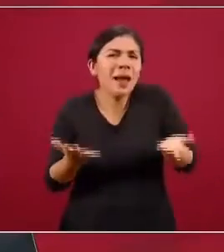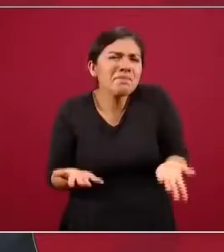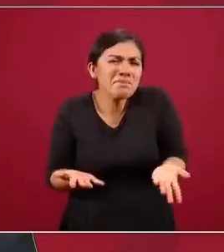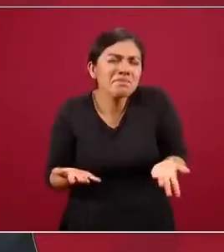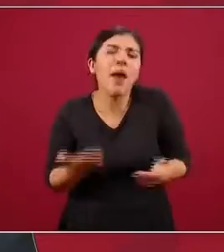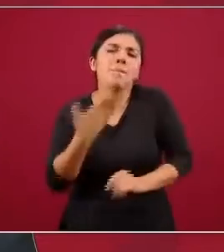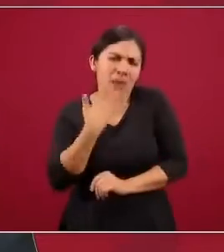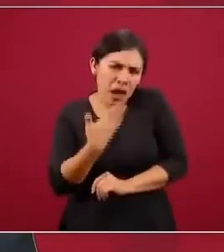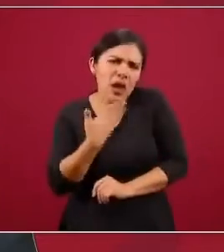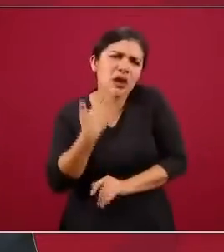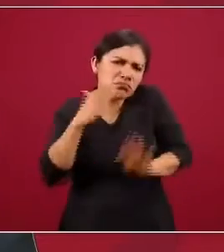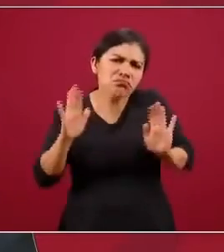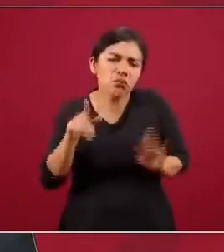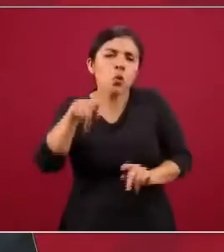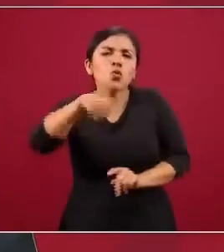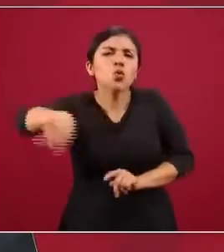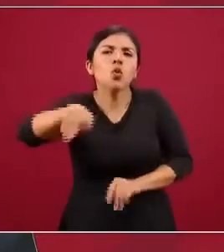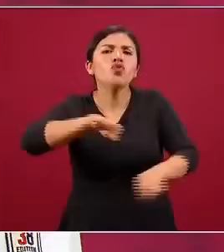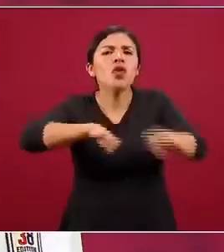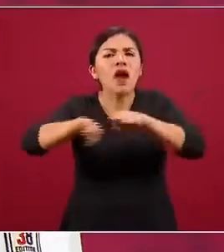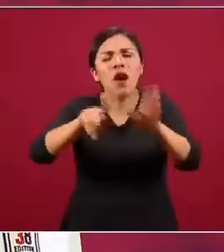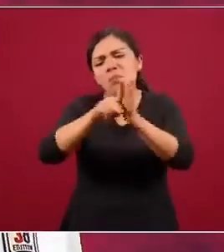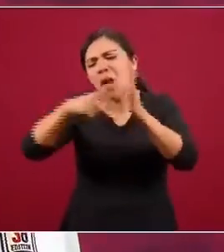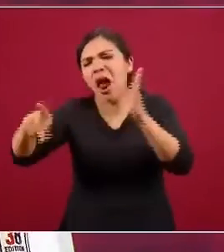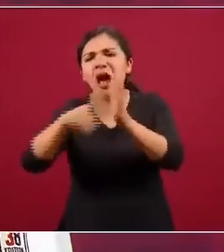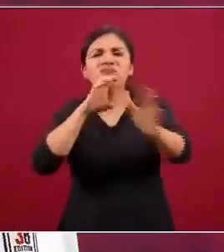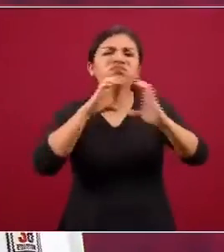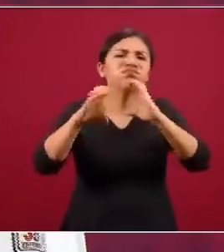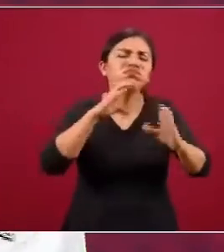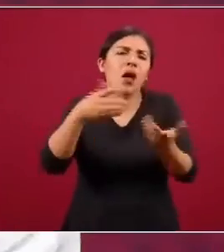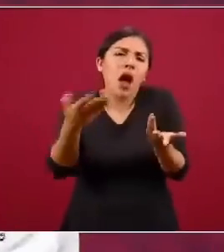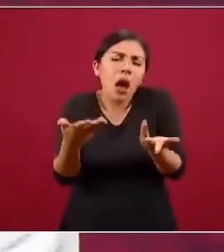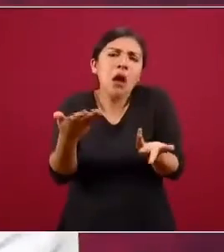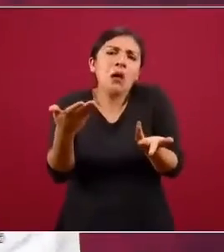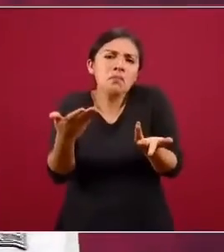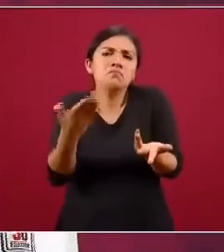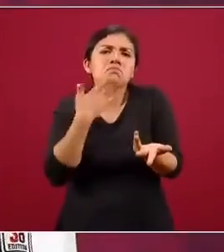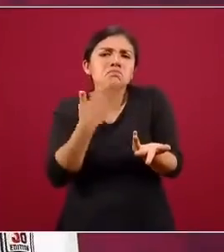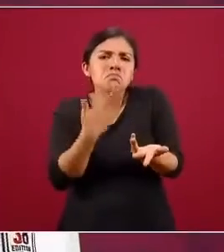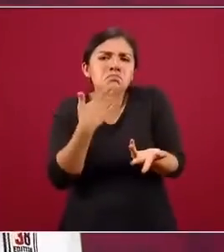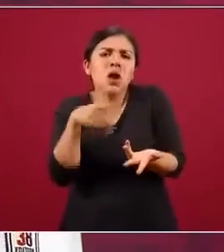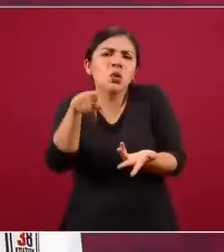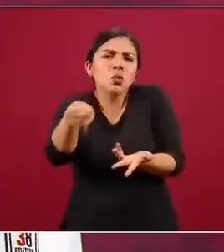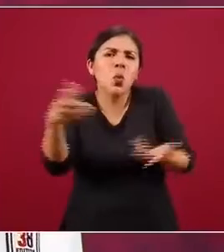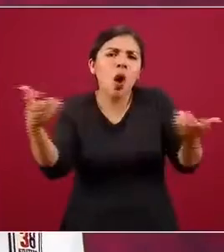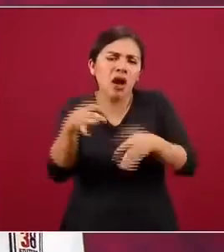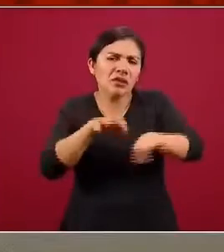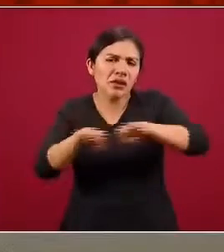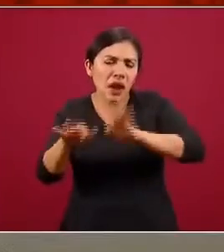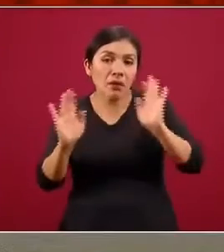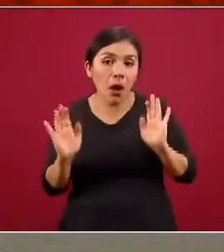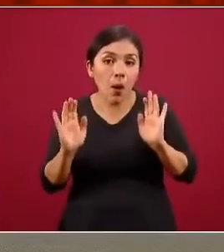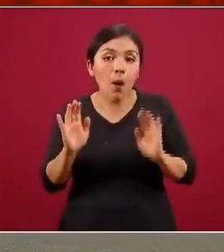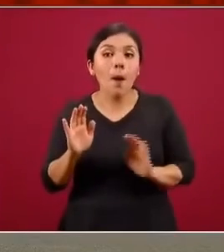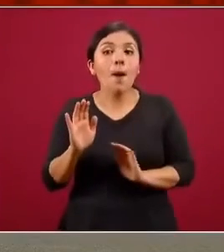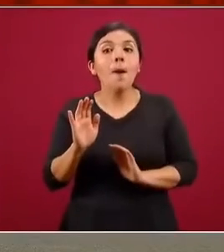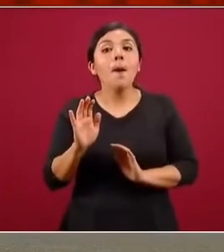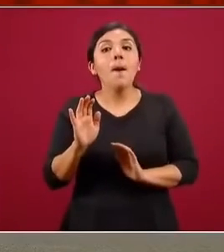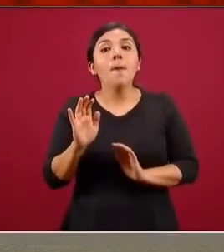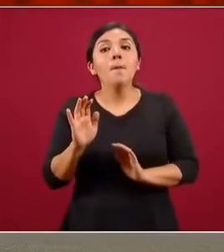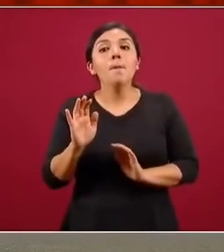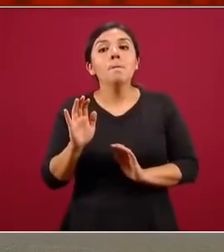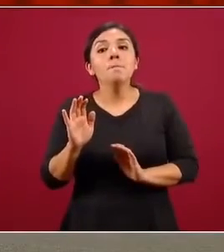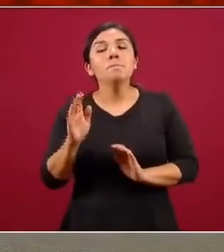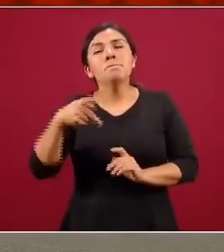bien, digo, si como ejercicio periodístico supongo que es parte del trabajo.